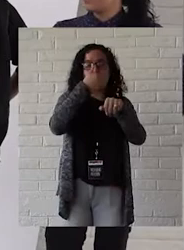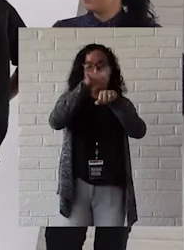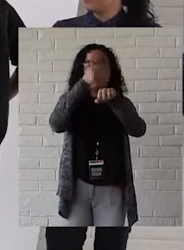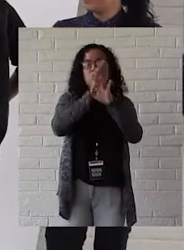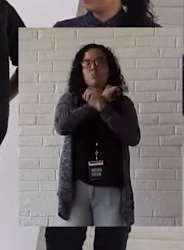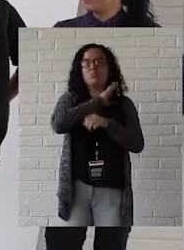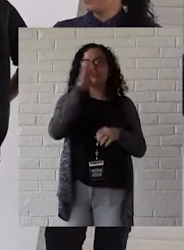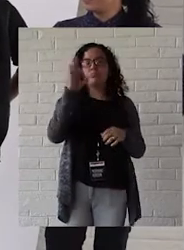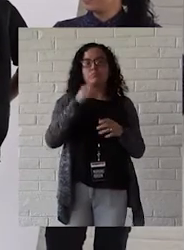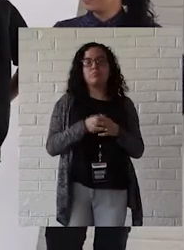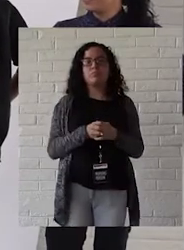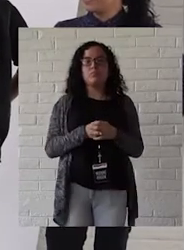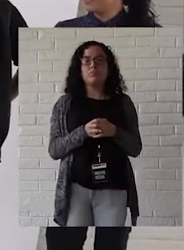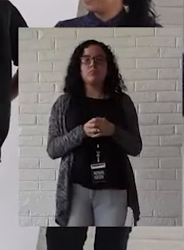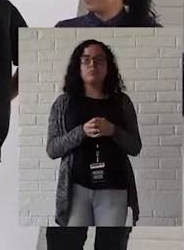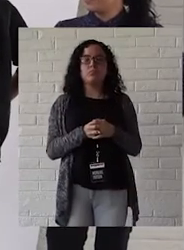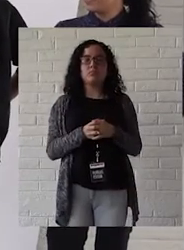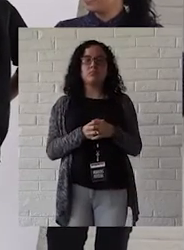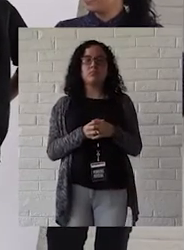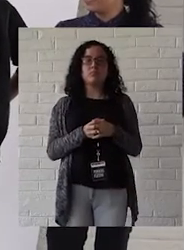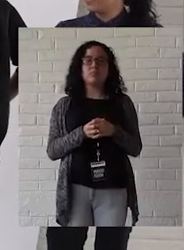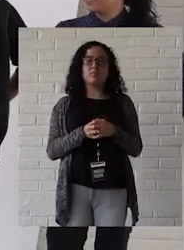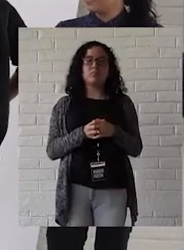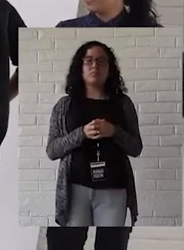Ok. Entonces, pon aquí.